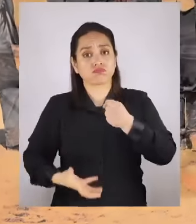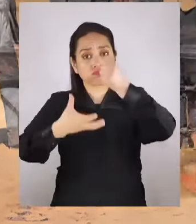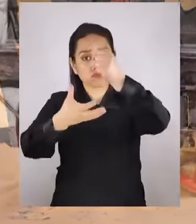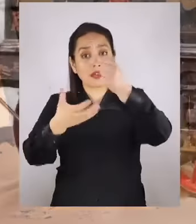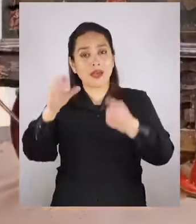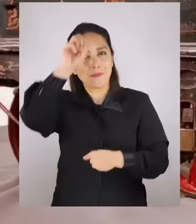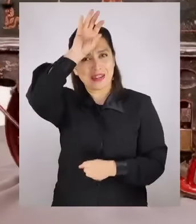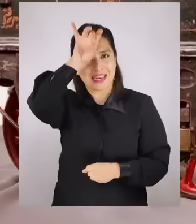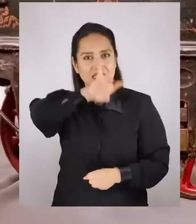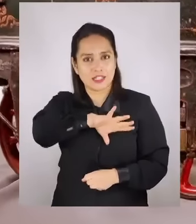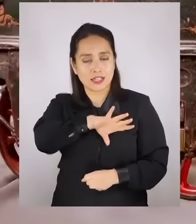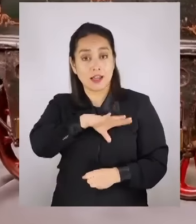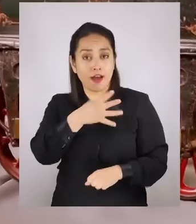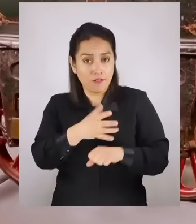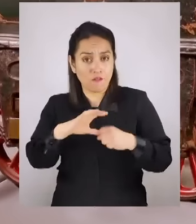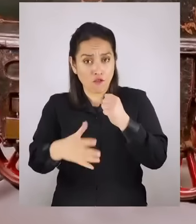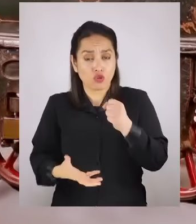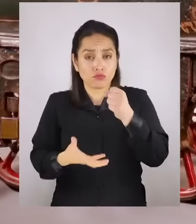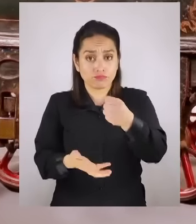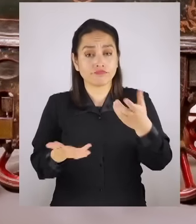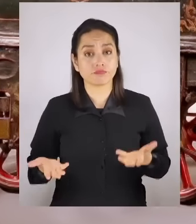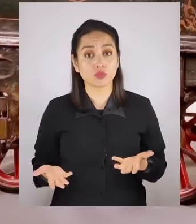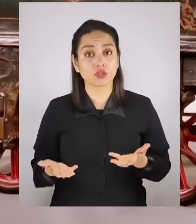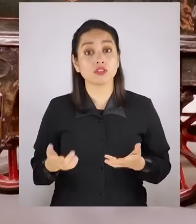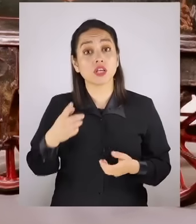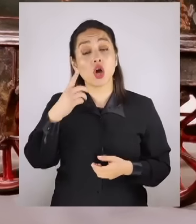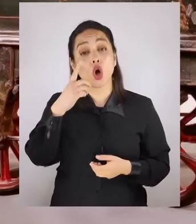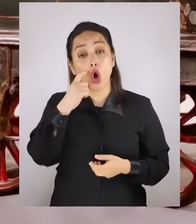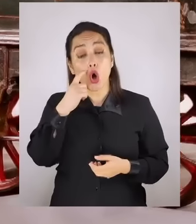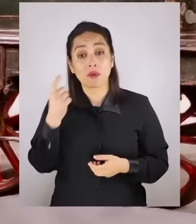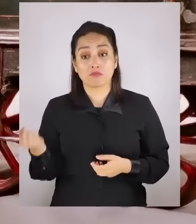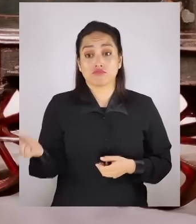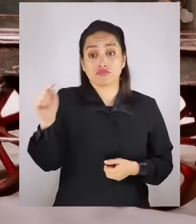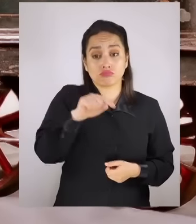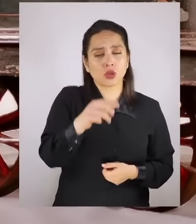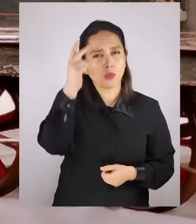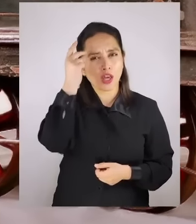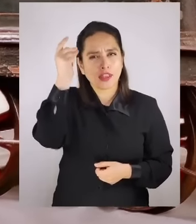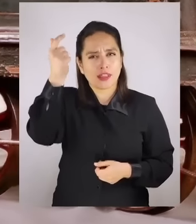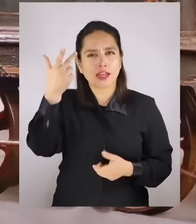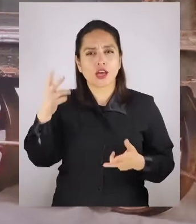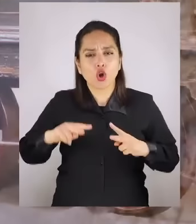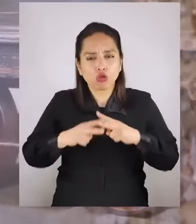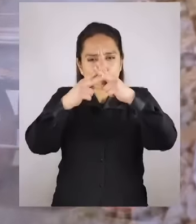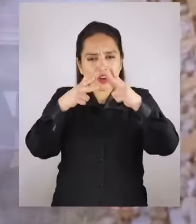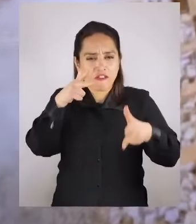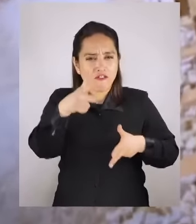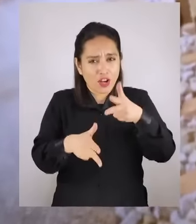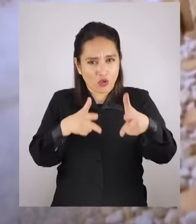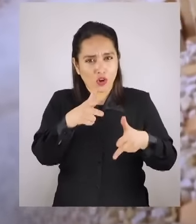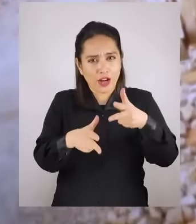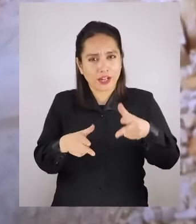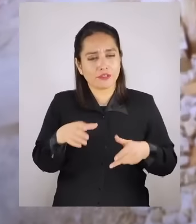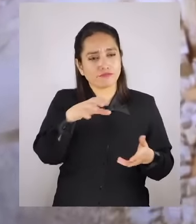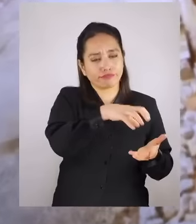minería chilena, digamos. Entonces, él se vino con esa idea, digamos, de construir ese ferrocarril.